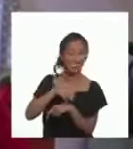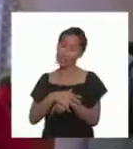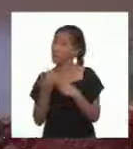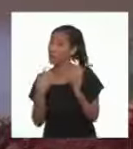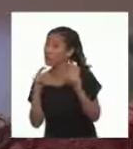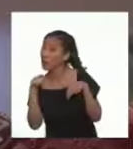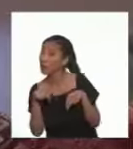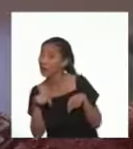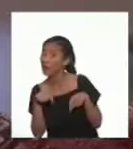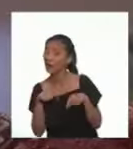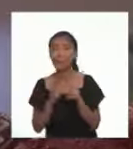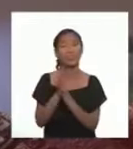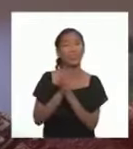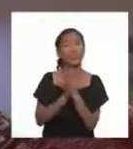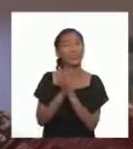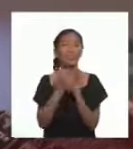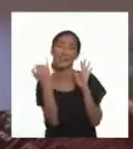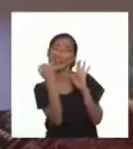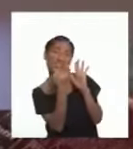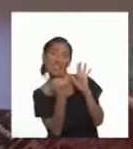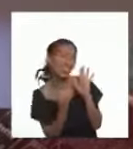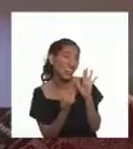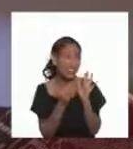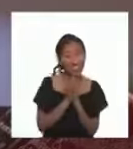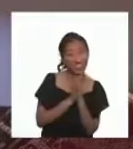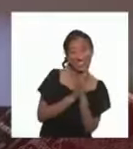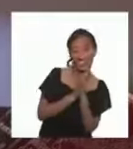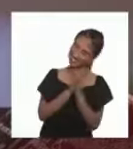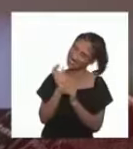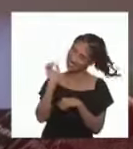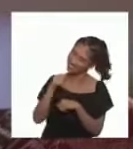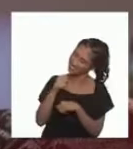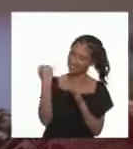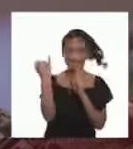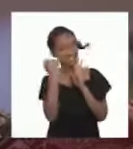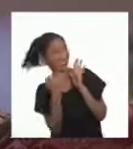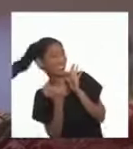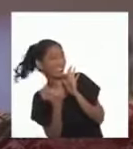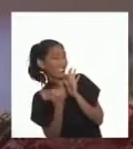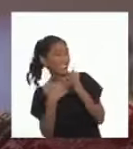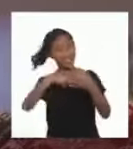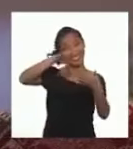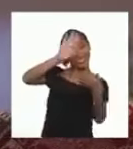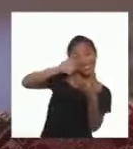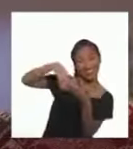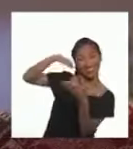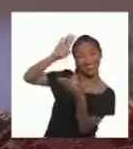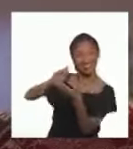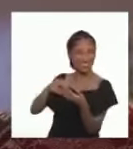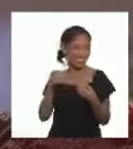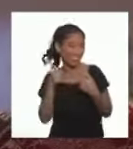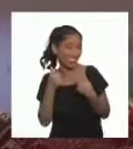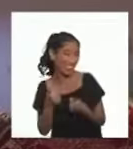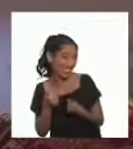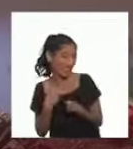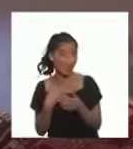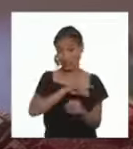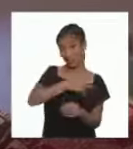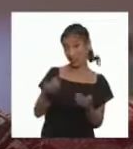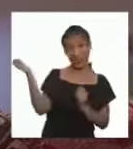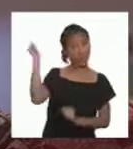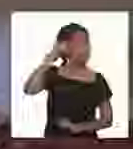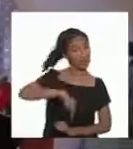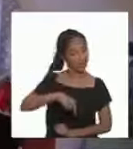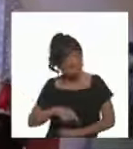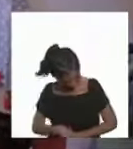Pero ahora me han dado ganas de dibujar. ¡Sí! ¡Dibujar y pintar! ¡Muy bien! ¡Pues ya vengo,